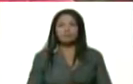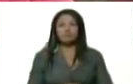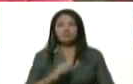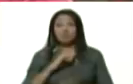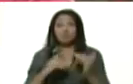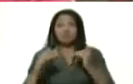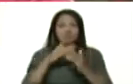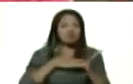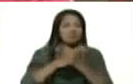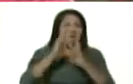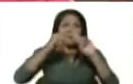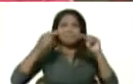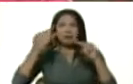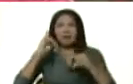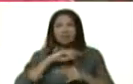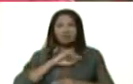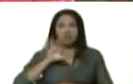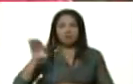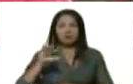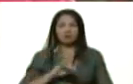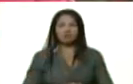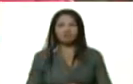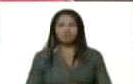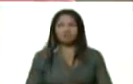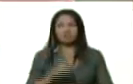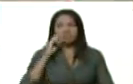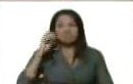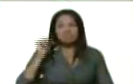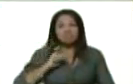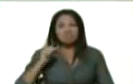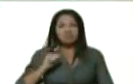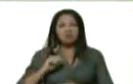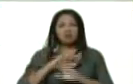mayor garantía de paz para nuestro país. Es correcto,